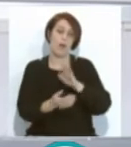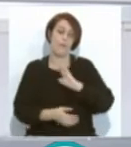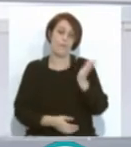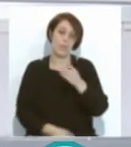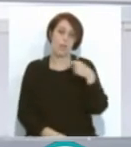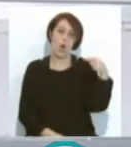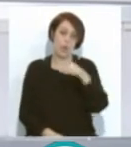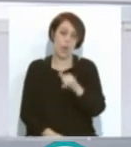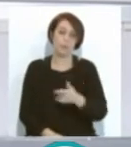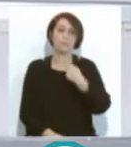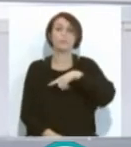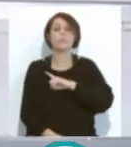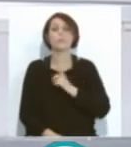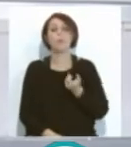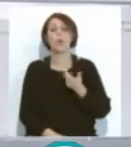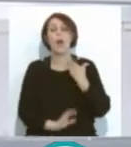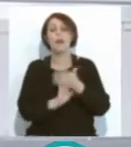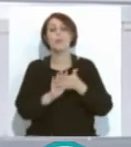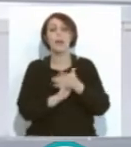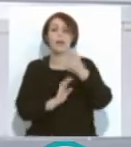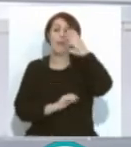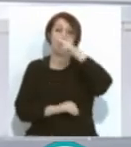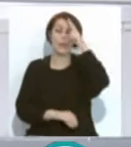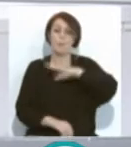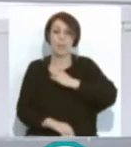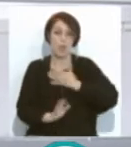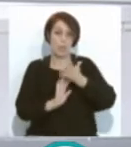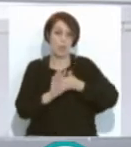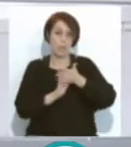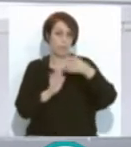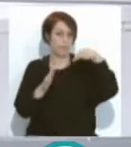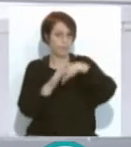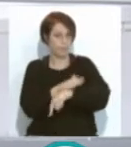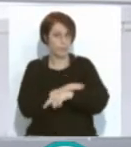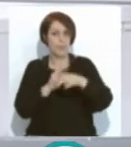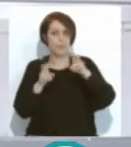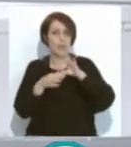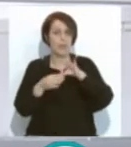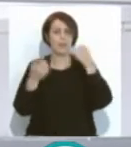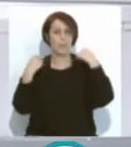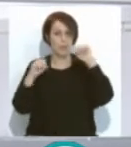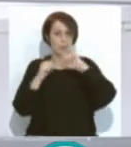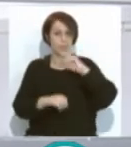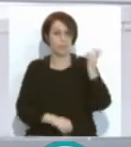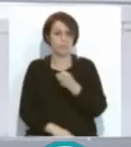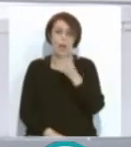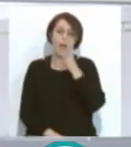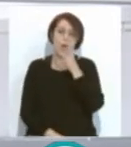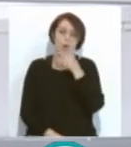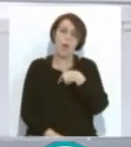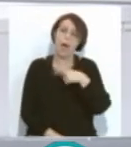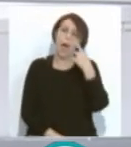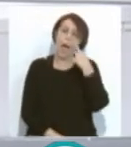tema. Nosotros íbamos a hablar del Real Madrid, mañana lo vamos a hacer ya más en profundidad con los entrenamientos y demás, y vamos a ir a